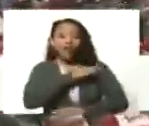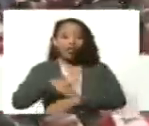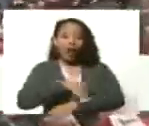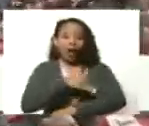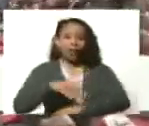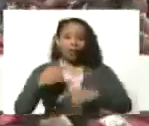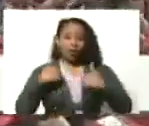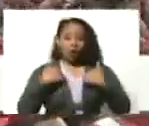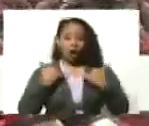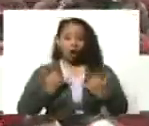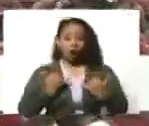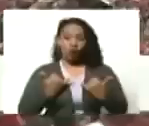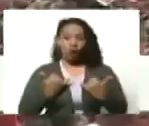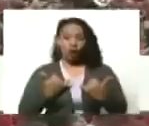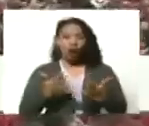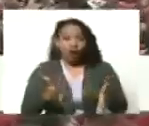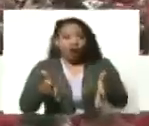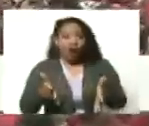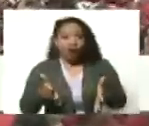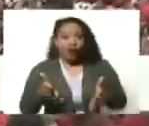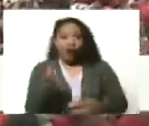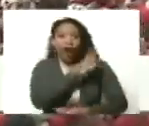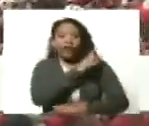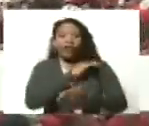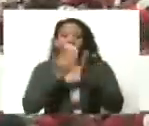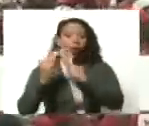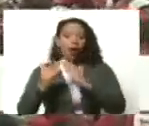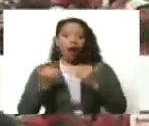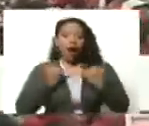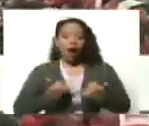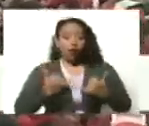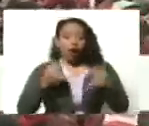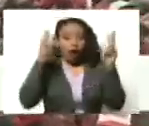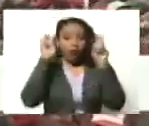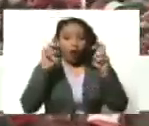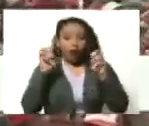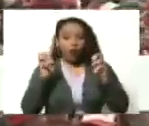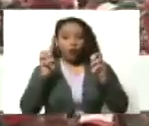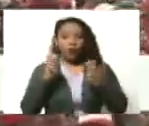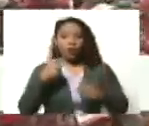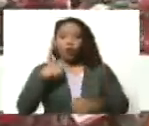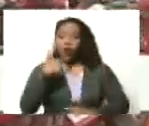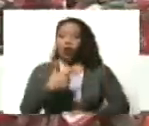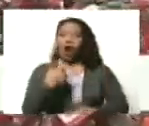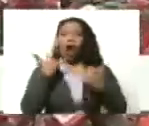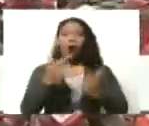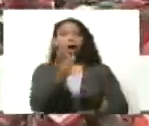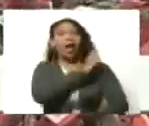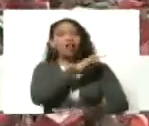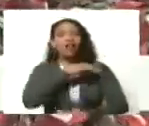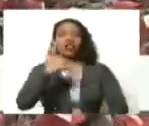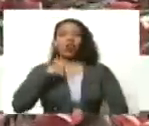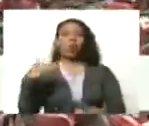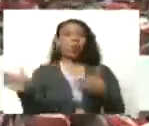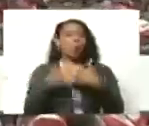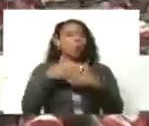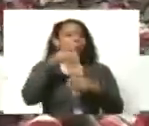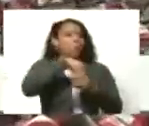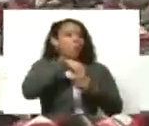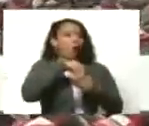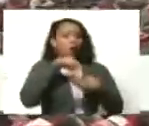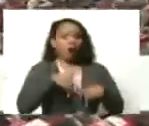recién electo, jefe de comunidad, recién electo, y digo, ahora el jefe soy yo y me encierro aquí.